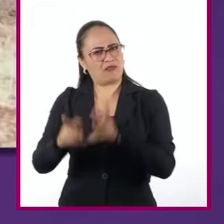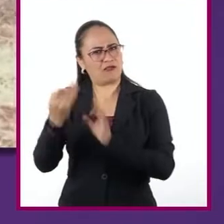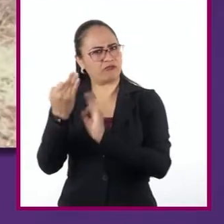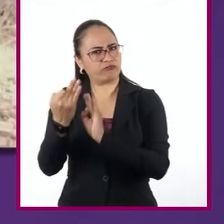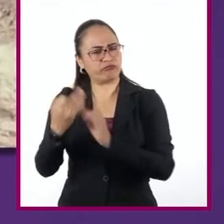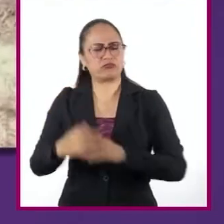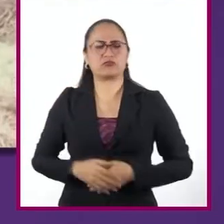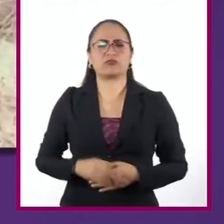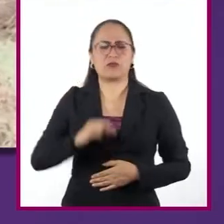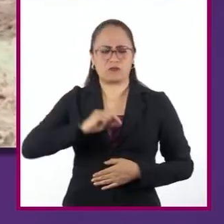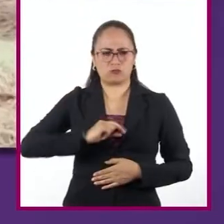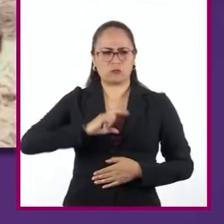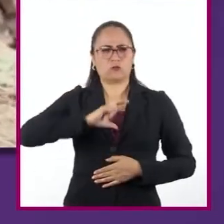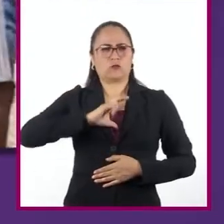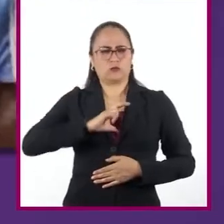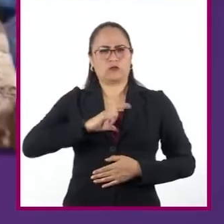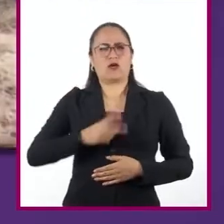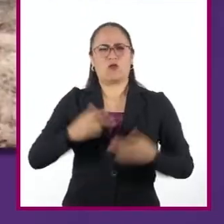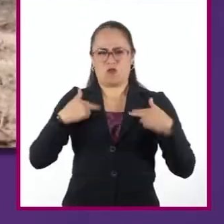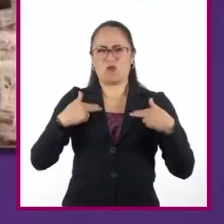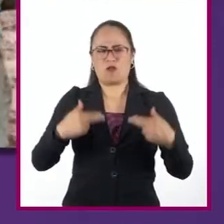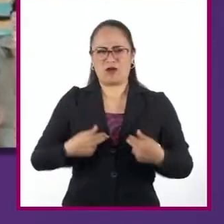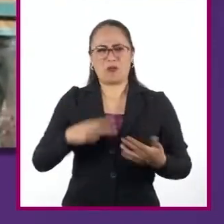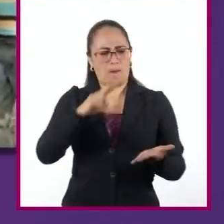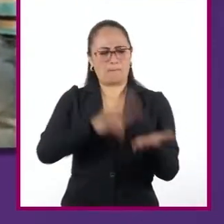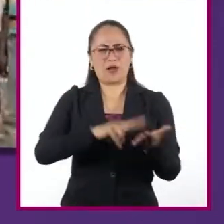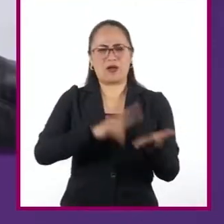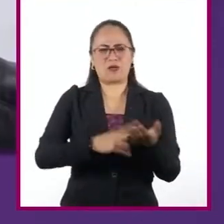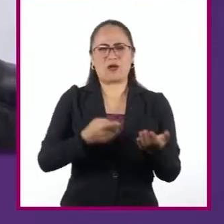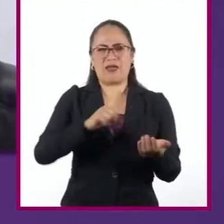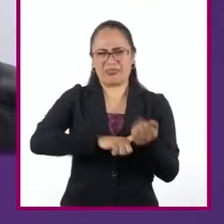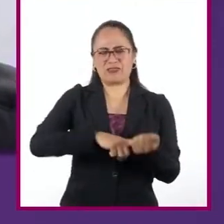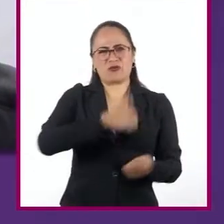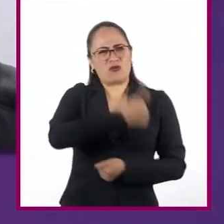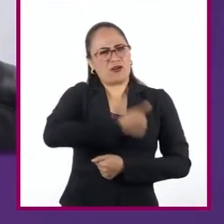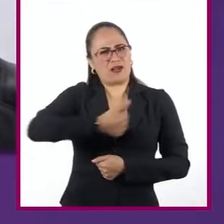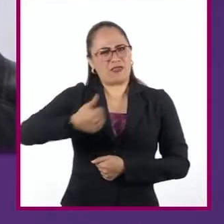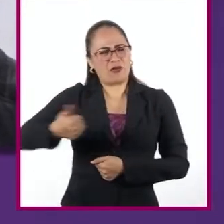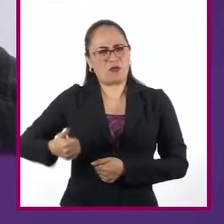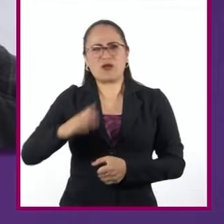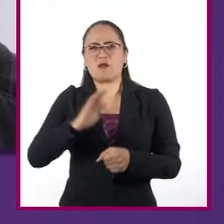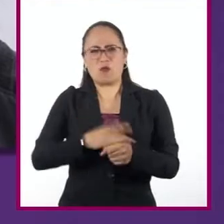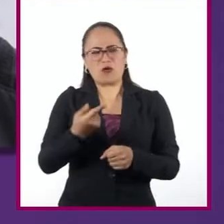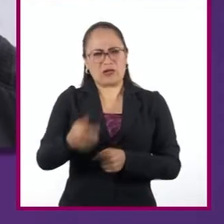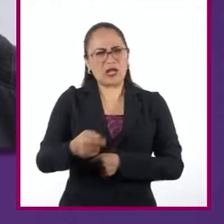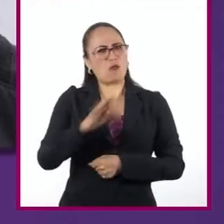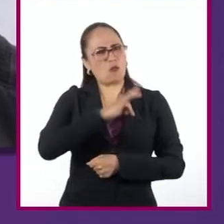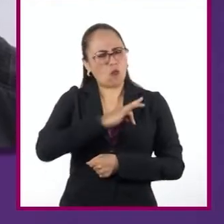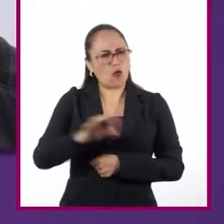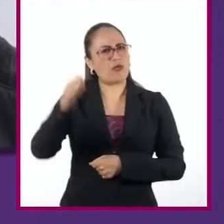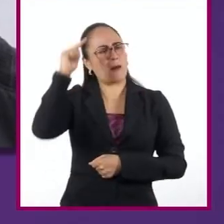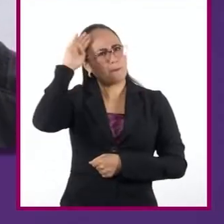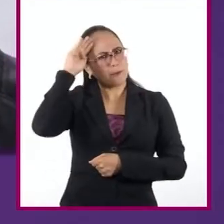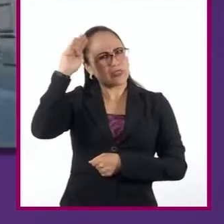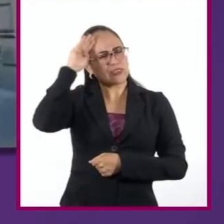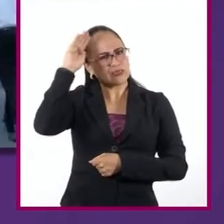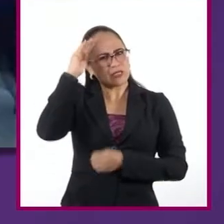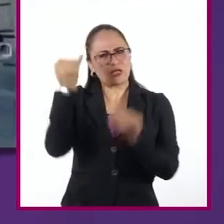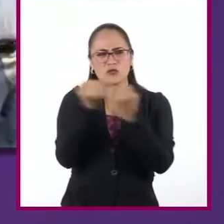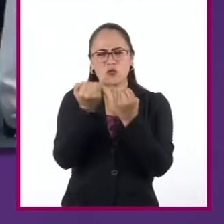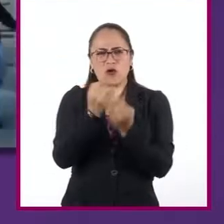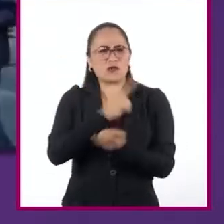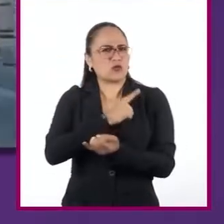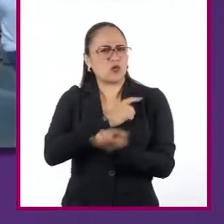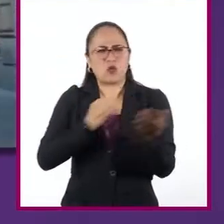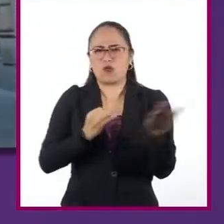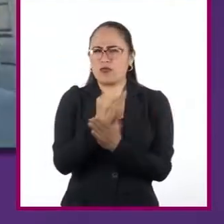La dignidad humana es el valor inalterable que tiene cada persona por el hecho de contar con capacidad para razonar y decidir. Todos los